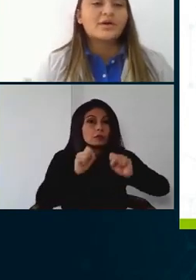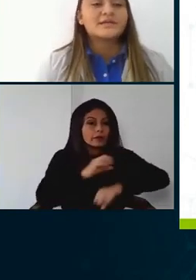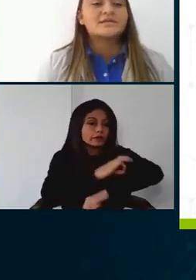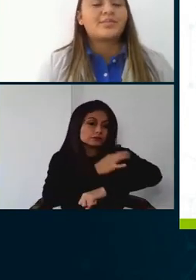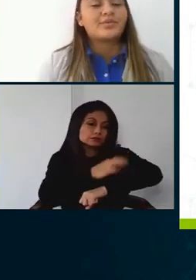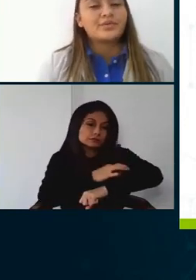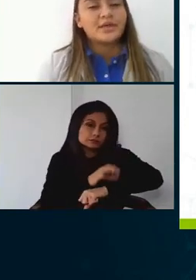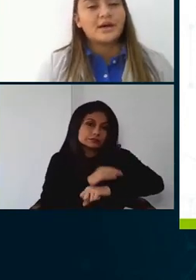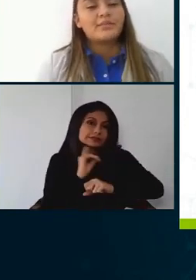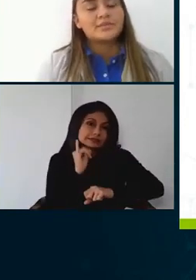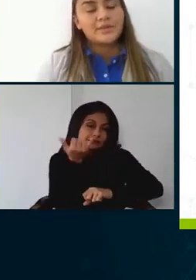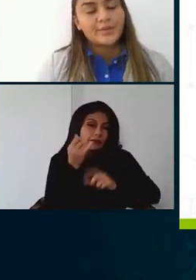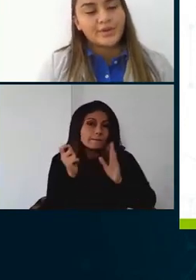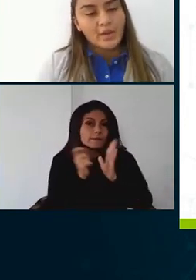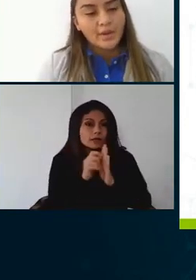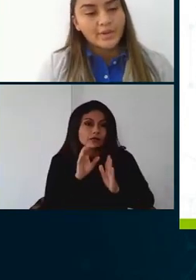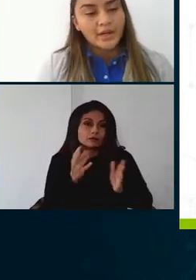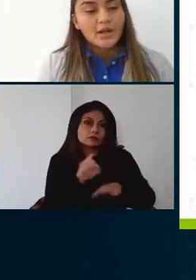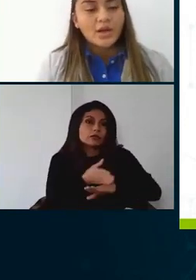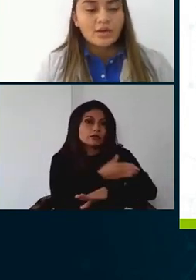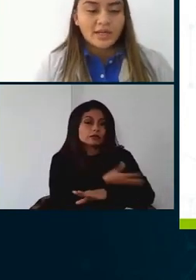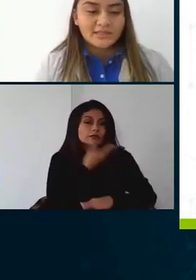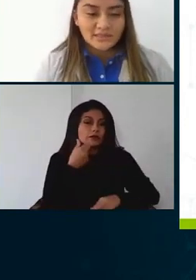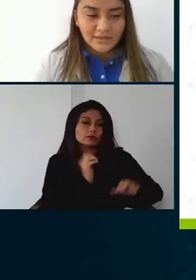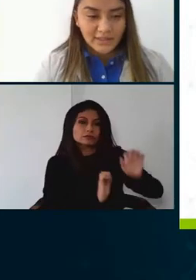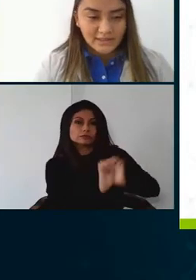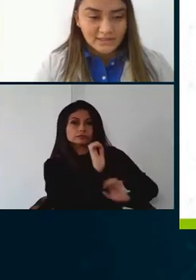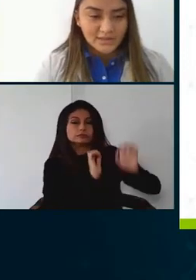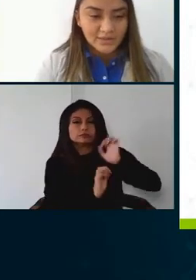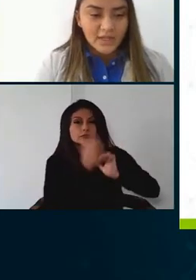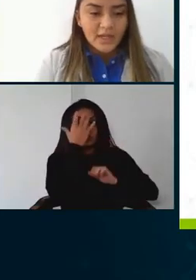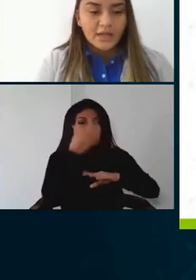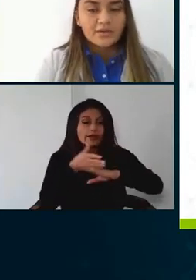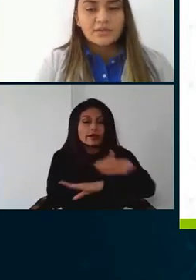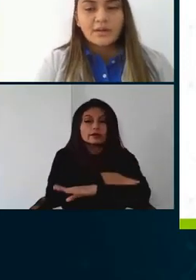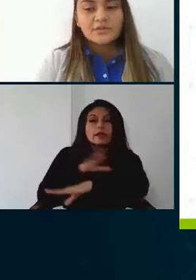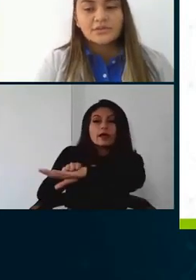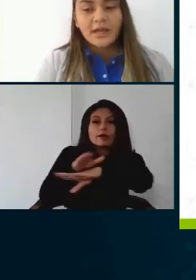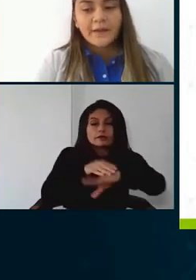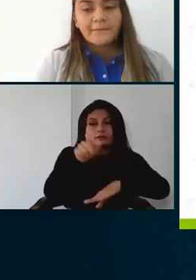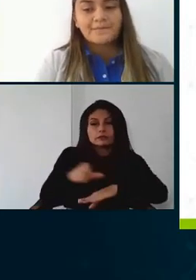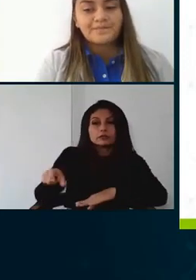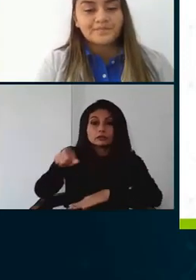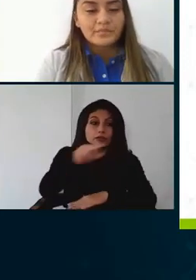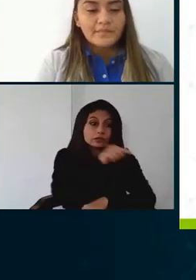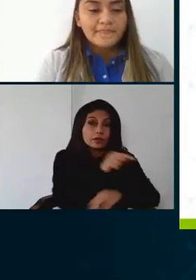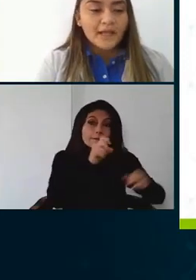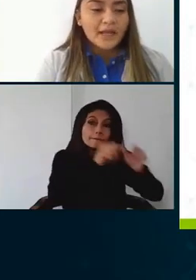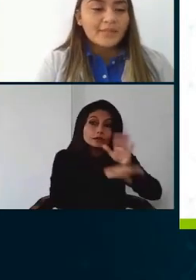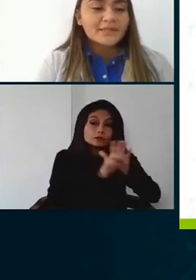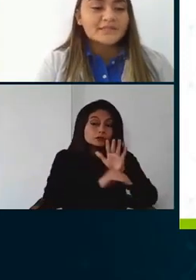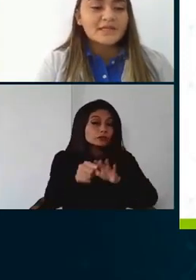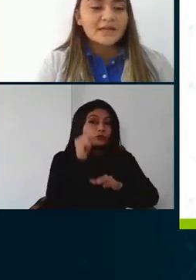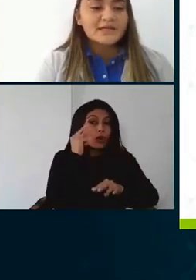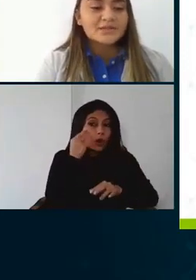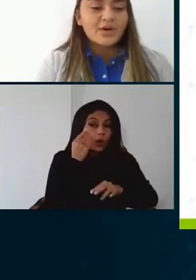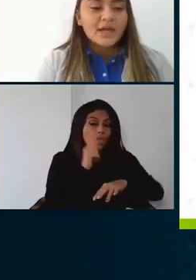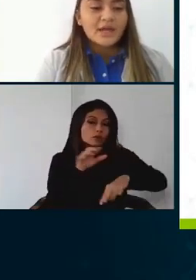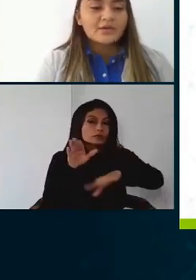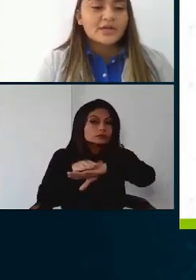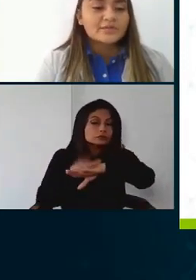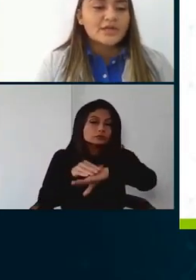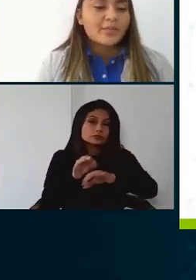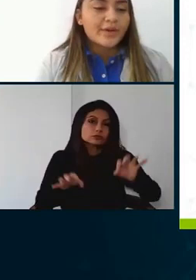sería algo que se podría mejorar con la sensibilización. Encontramos que en la matriz de